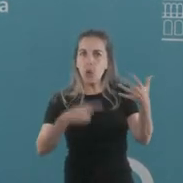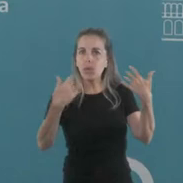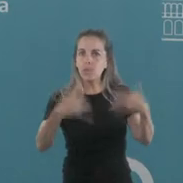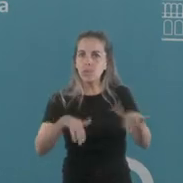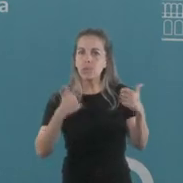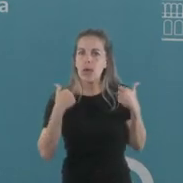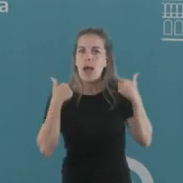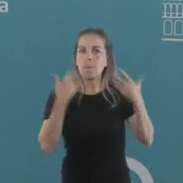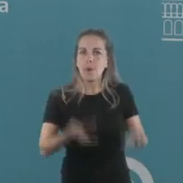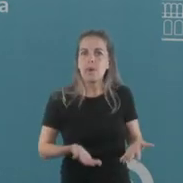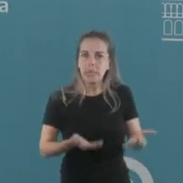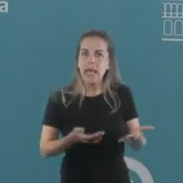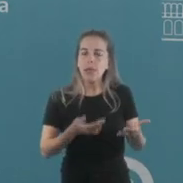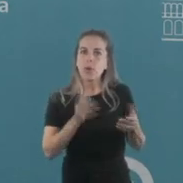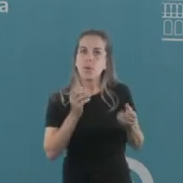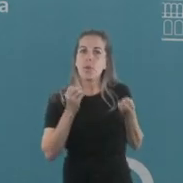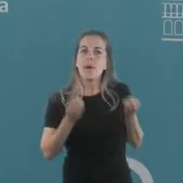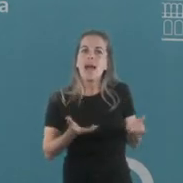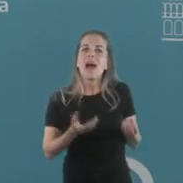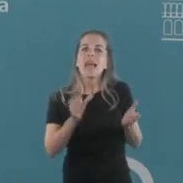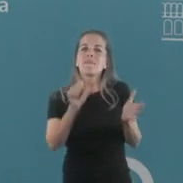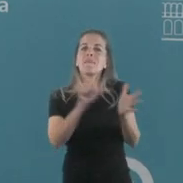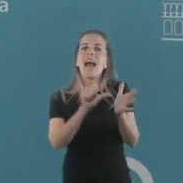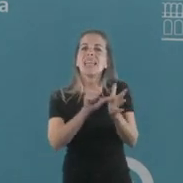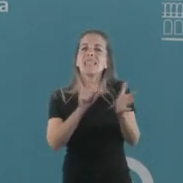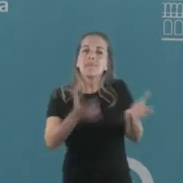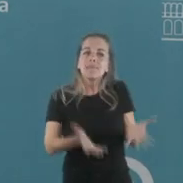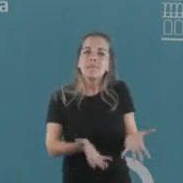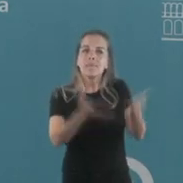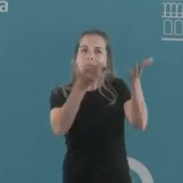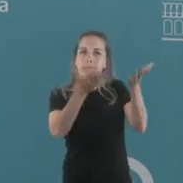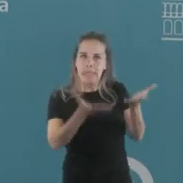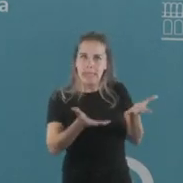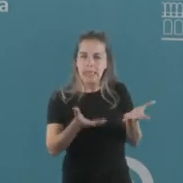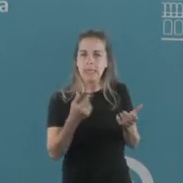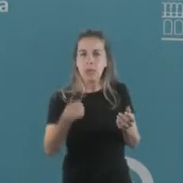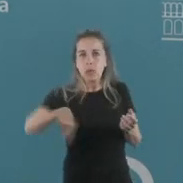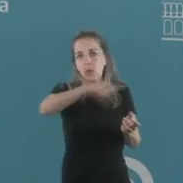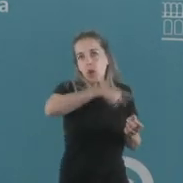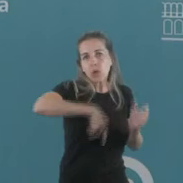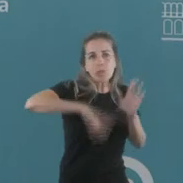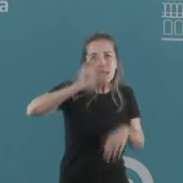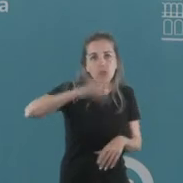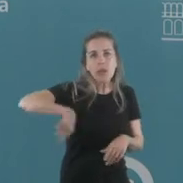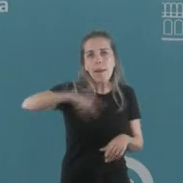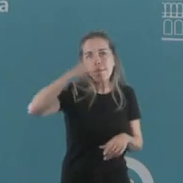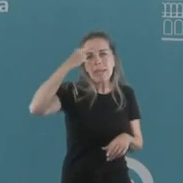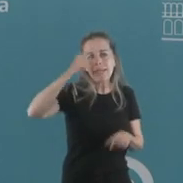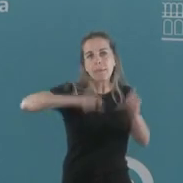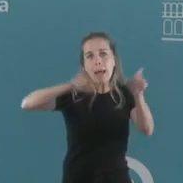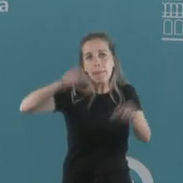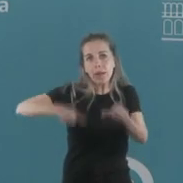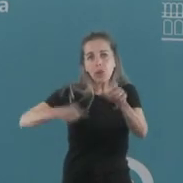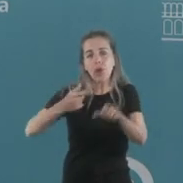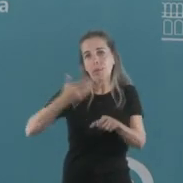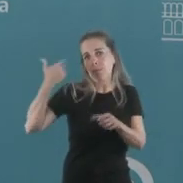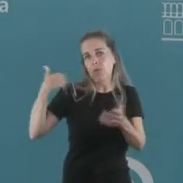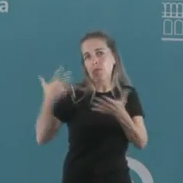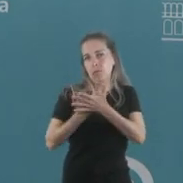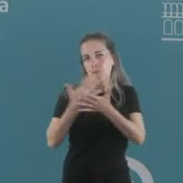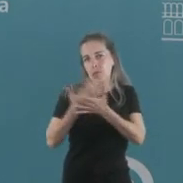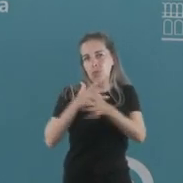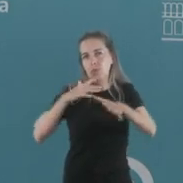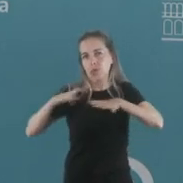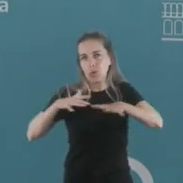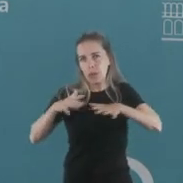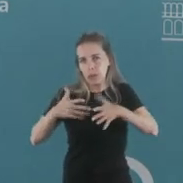un nuevo modelo de país y sentimos que en ese sentido la enorme mayoría de la gente está comenzando, después de haber pasado la tormenta,